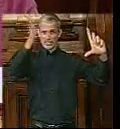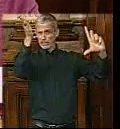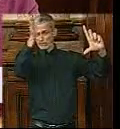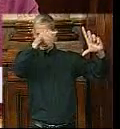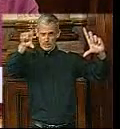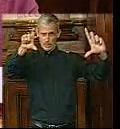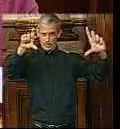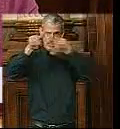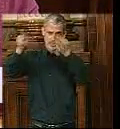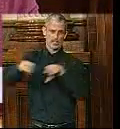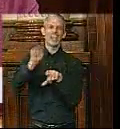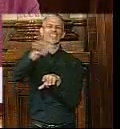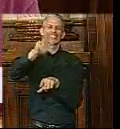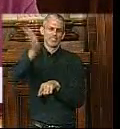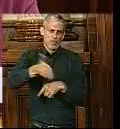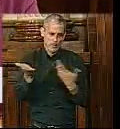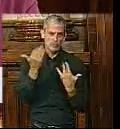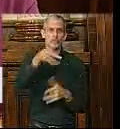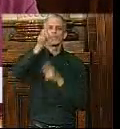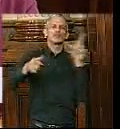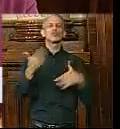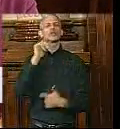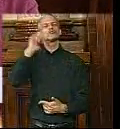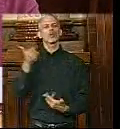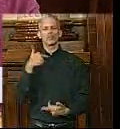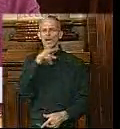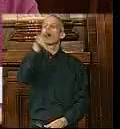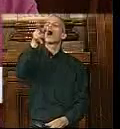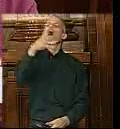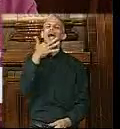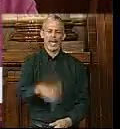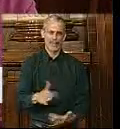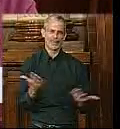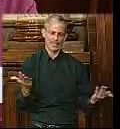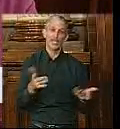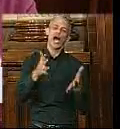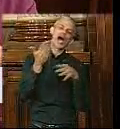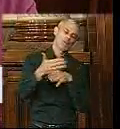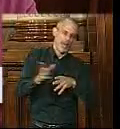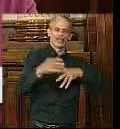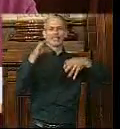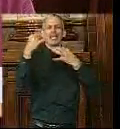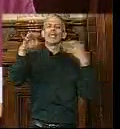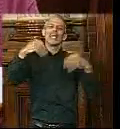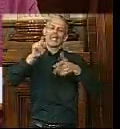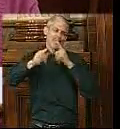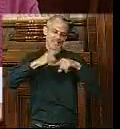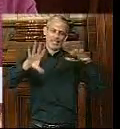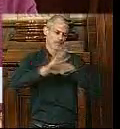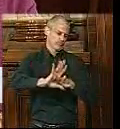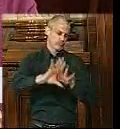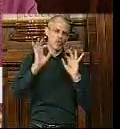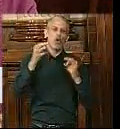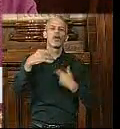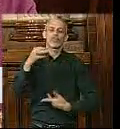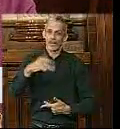algo que, digamos, que las personas sordas podrían apreciar, además de la calidad de los intérpretes, etcétera, también porque tiene